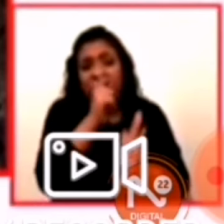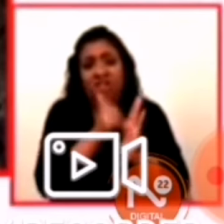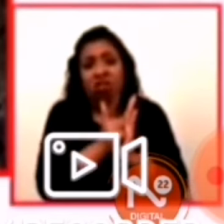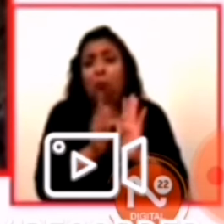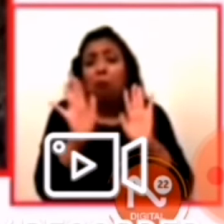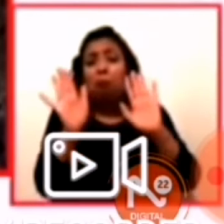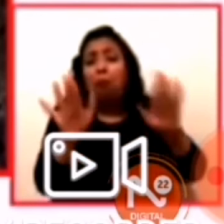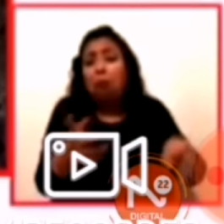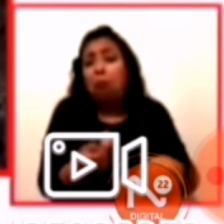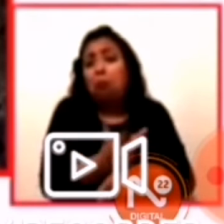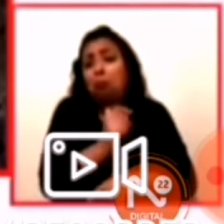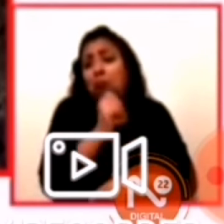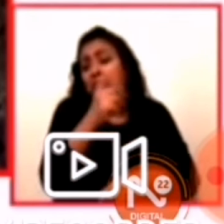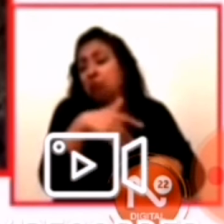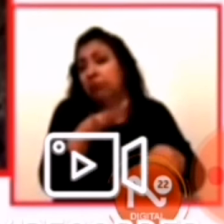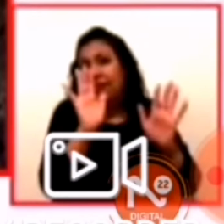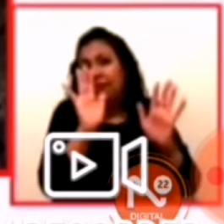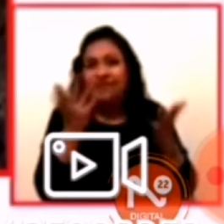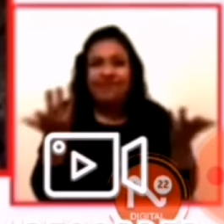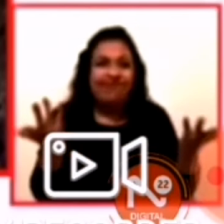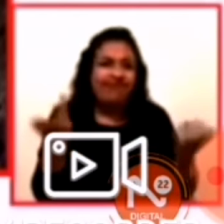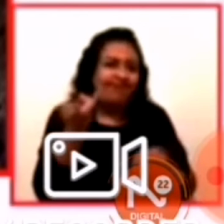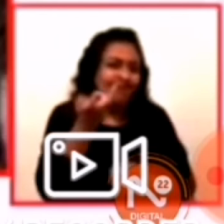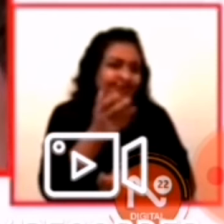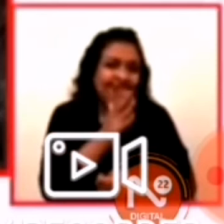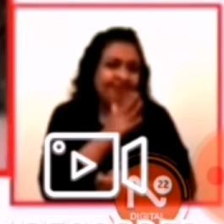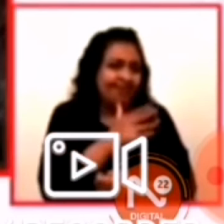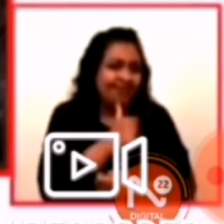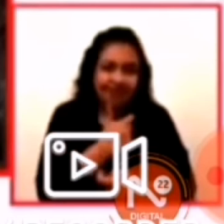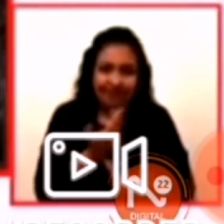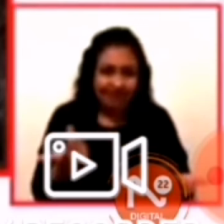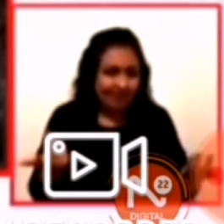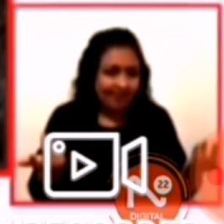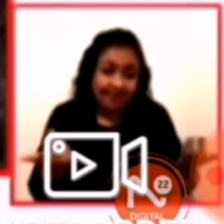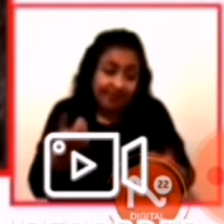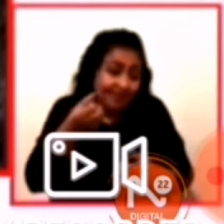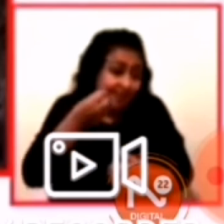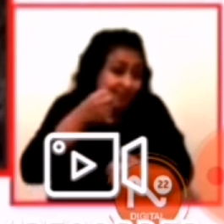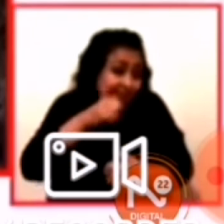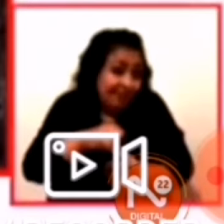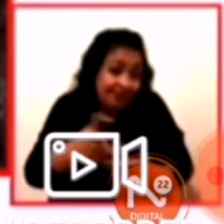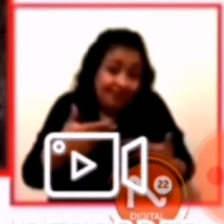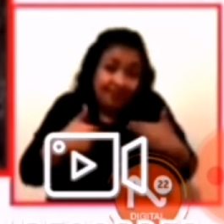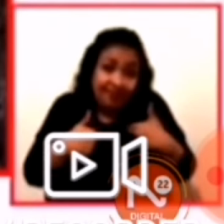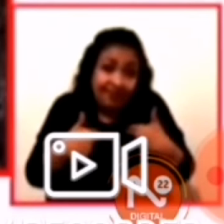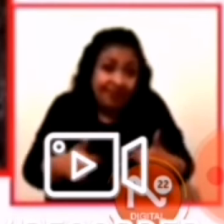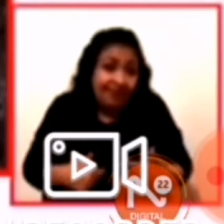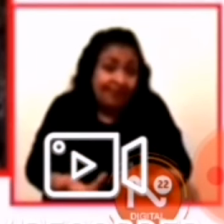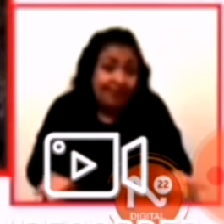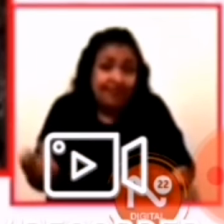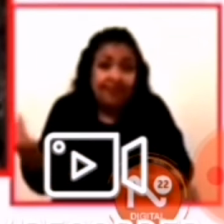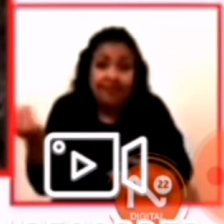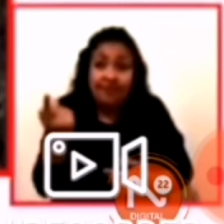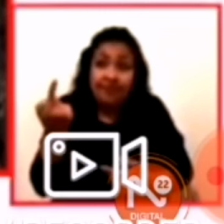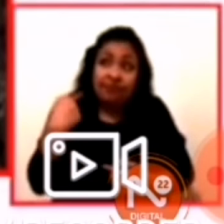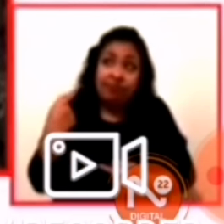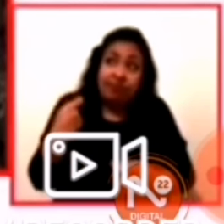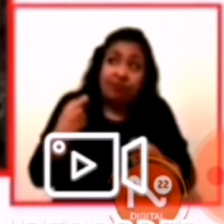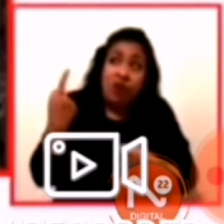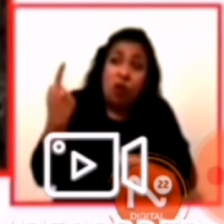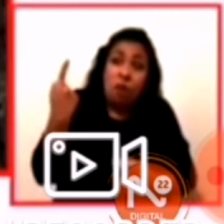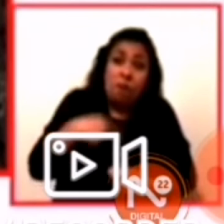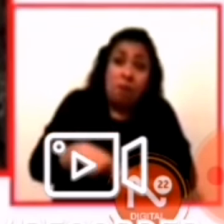nada. Entonces, desafortunadamente, así nos manejamos los seres humanos, necesitamos a alguien que nos obligue